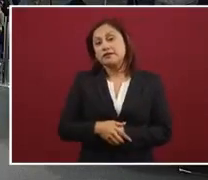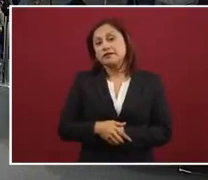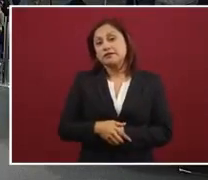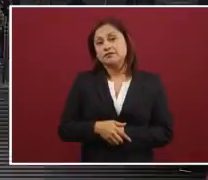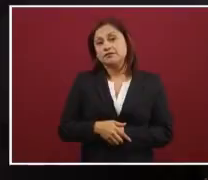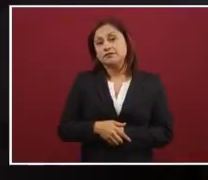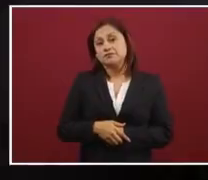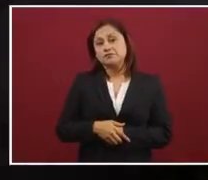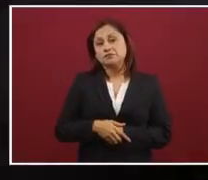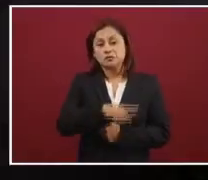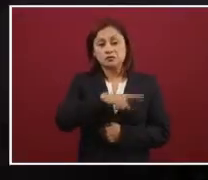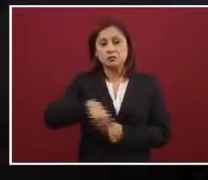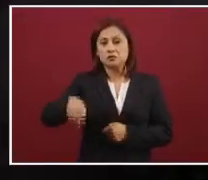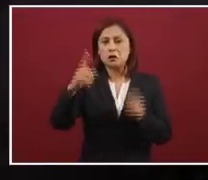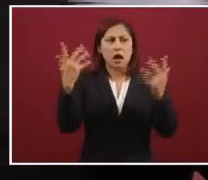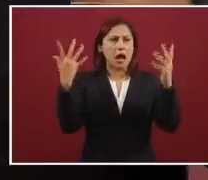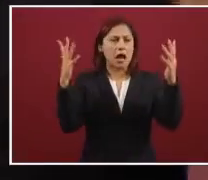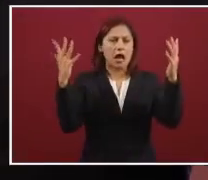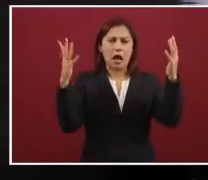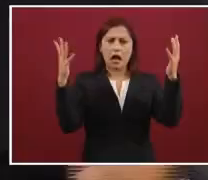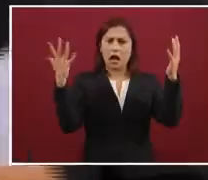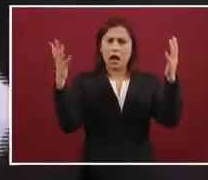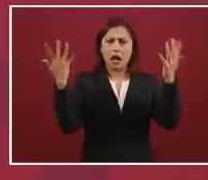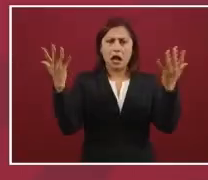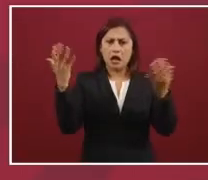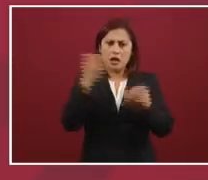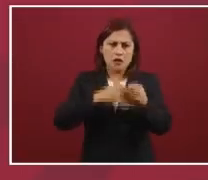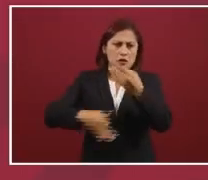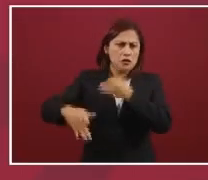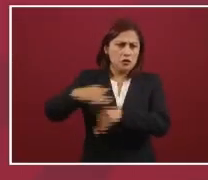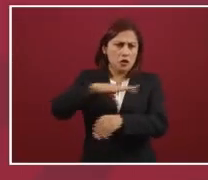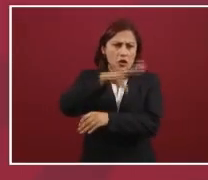fue aplauso de todo el Zócalo.